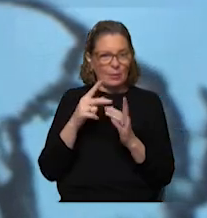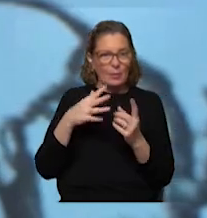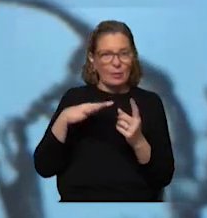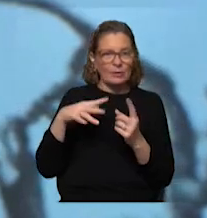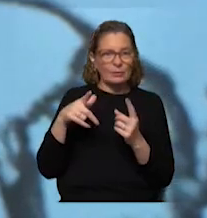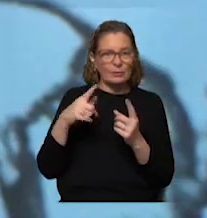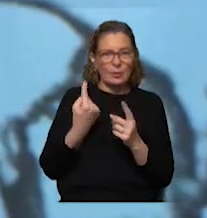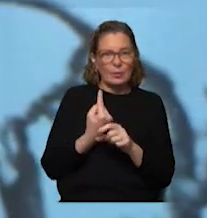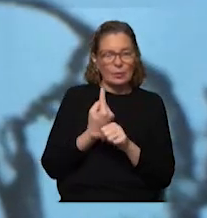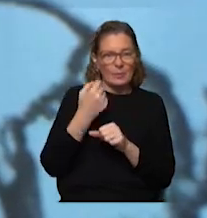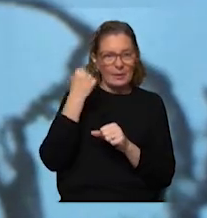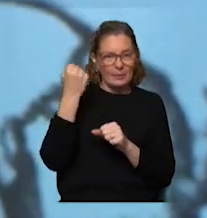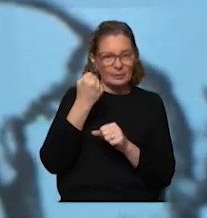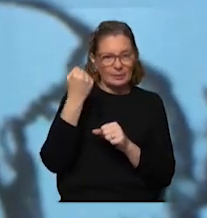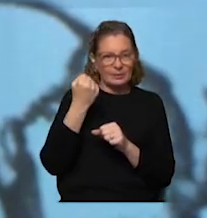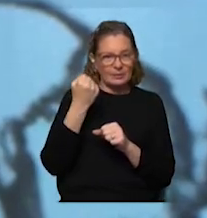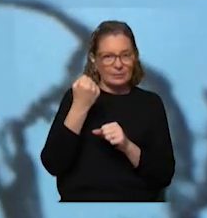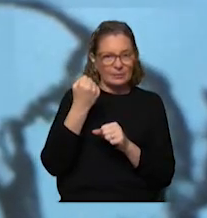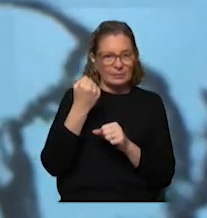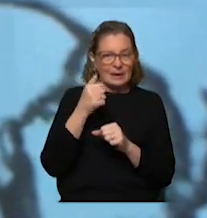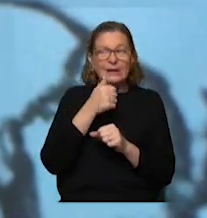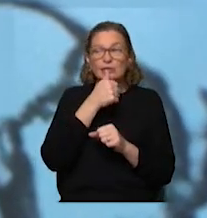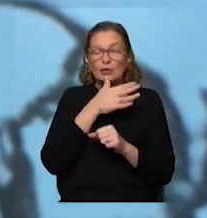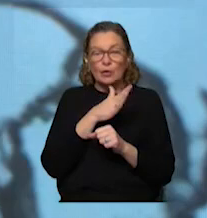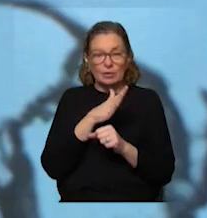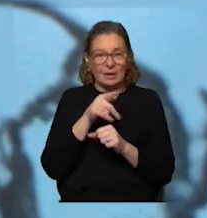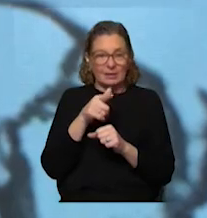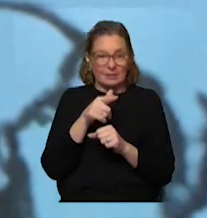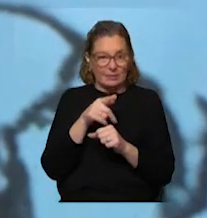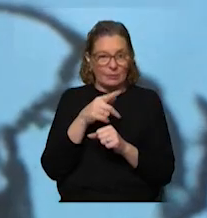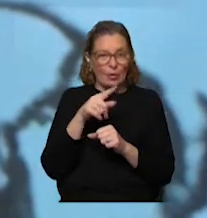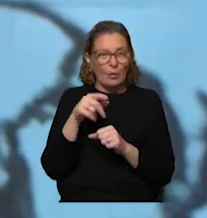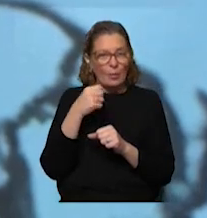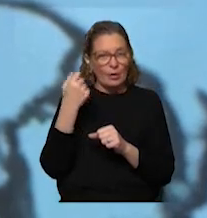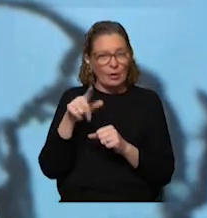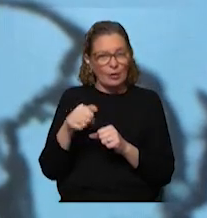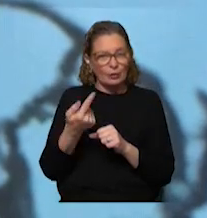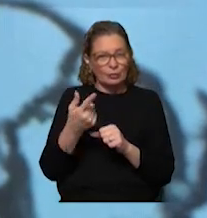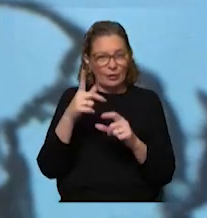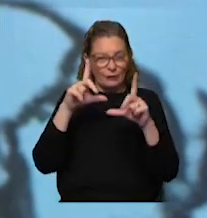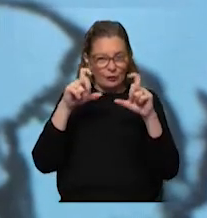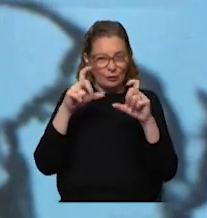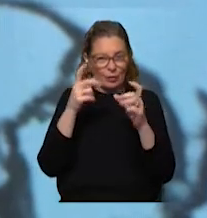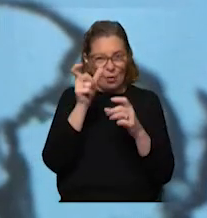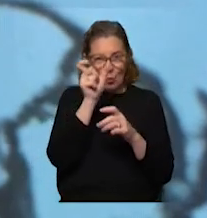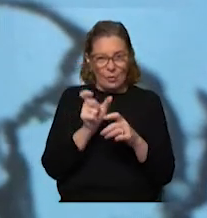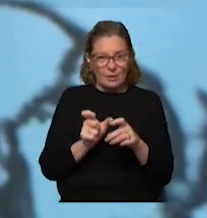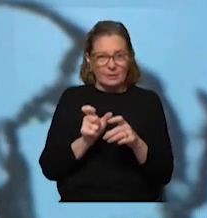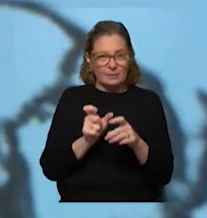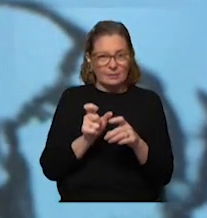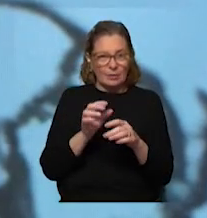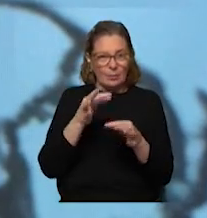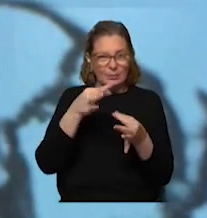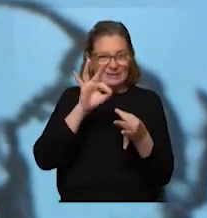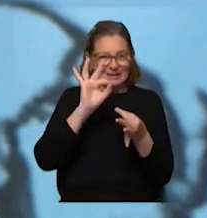uno de los escenarios principales en los cuales va a transcurrir ese capítulo esa historia y la siguiente foto la que ocupa solo una carilla es un